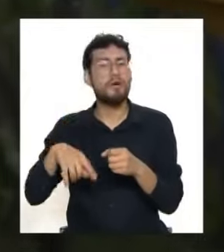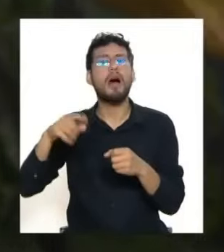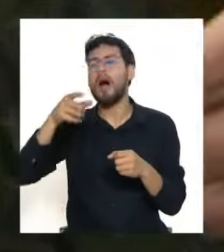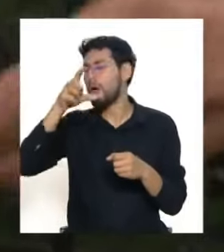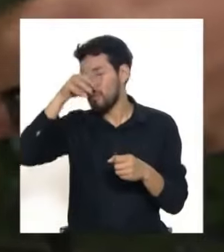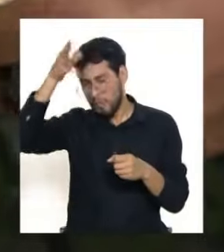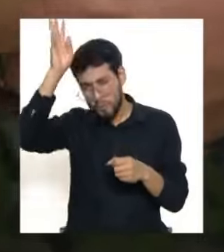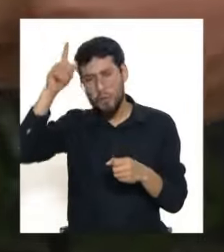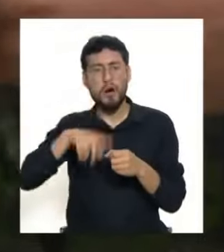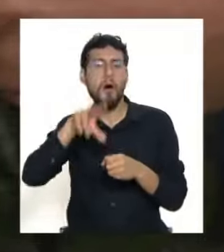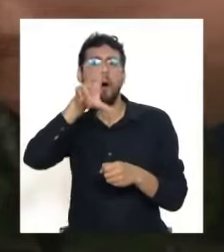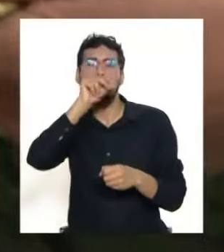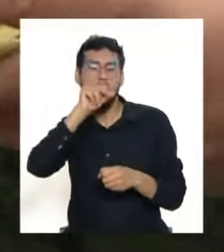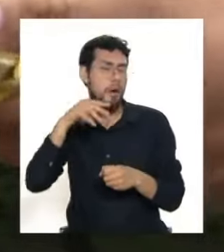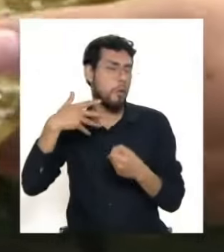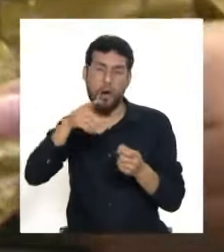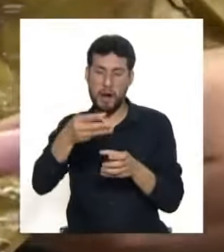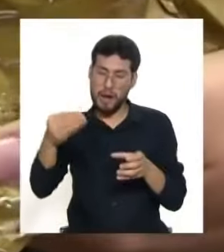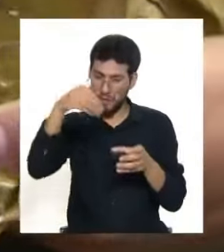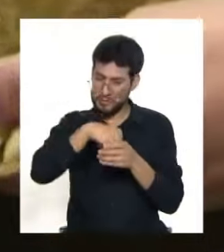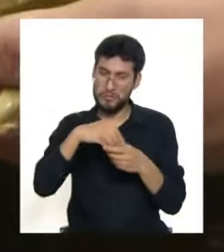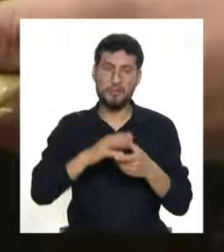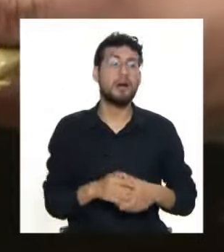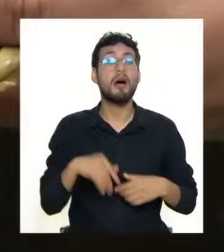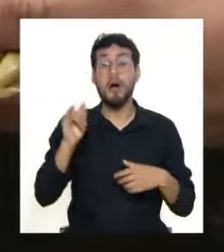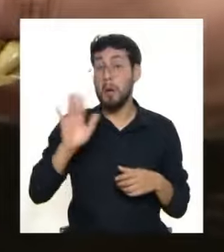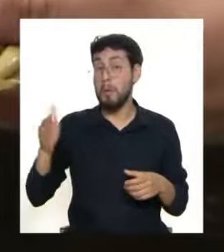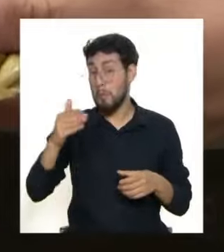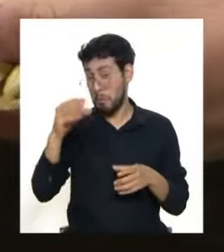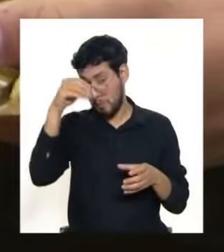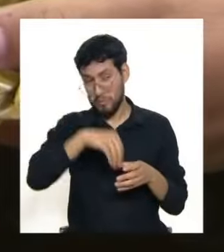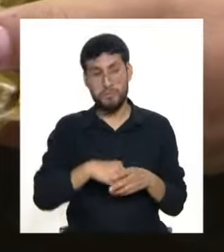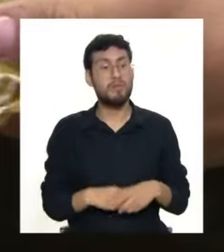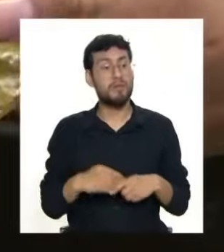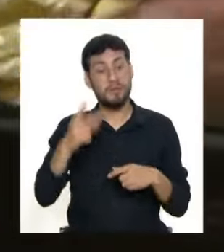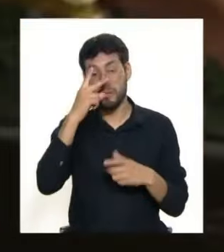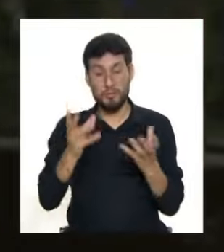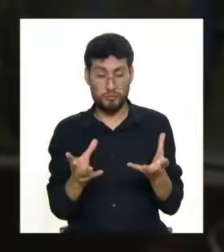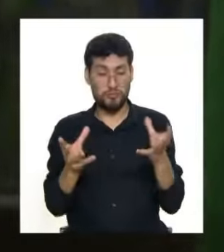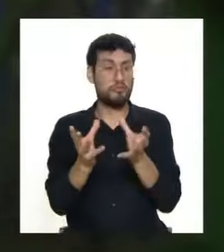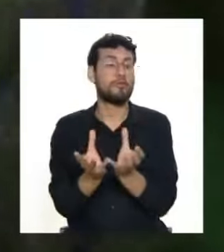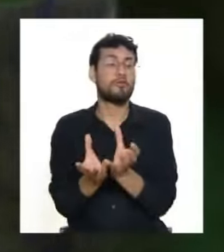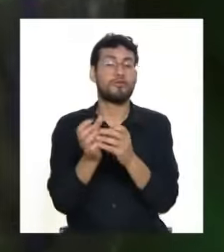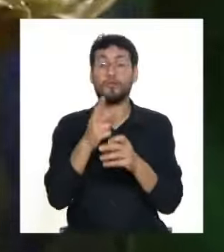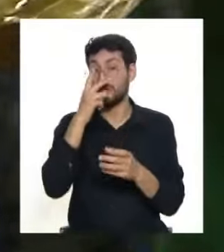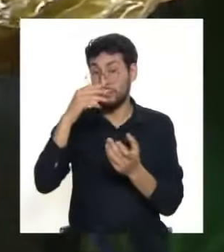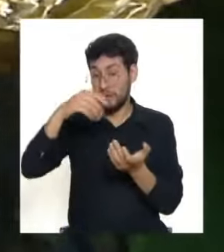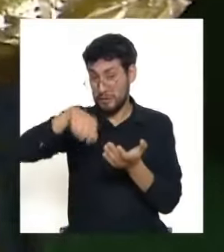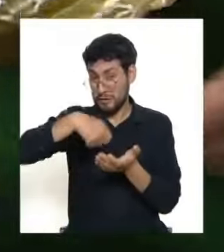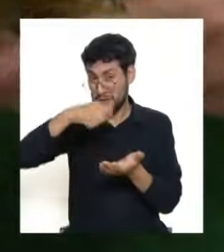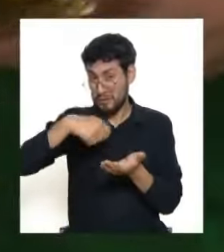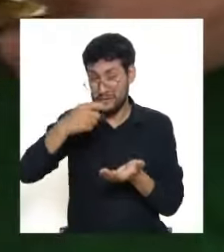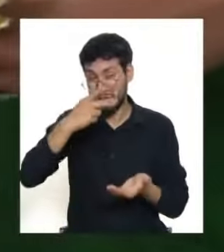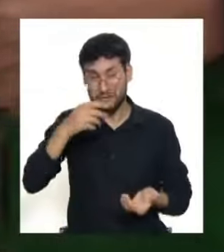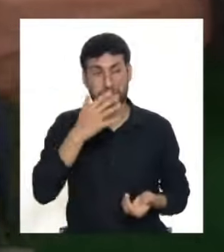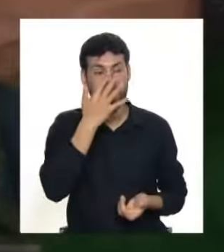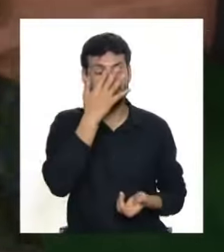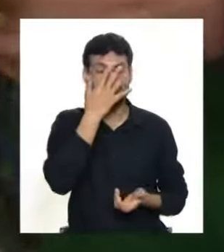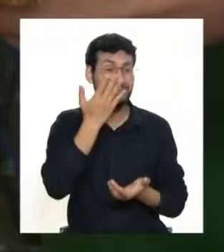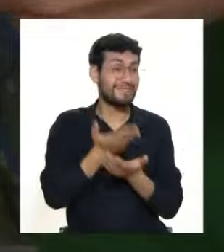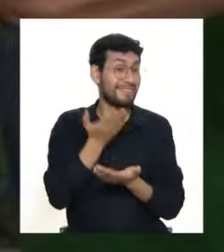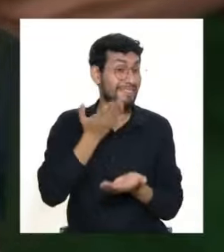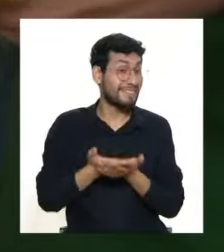gallo, pato, lo que usted desea, y hasta pescado. Y queda así esta consistencia. ¿Dónde está la cucharita? A ver, vamos.